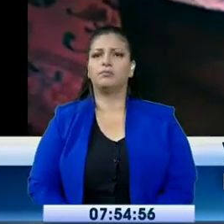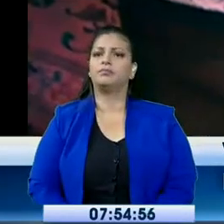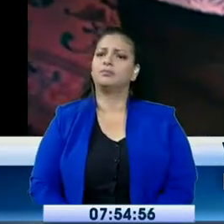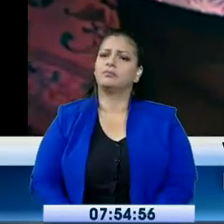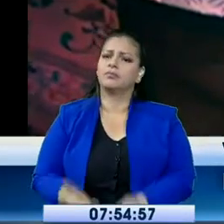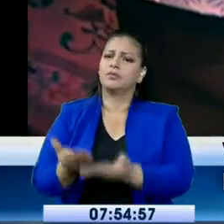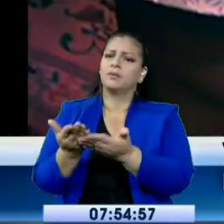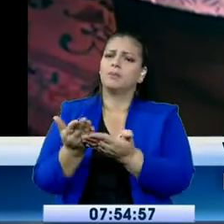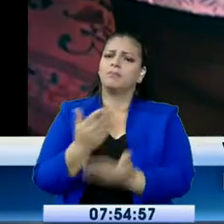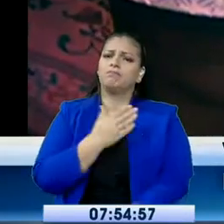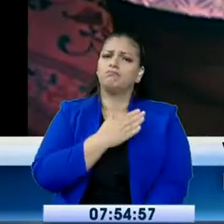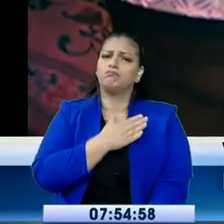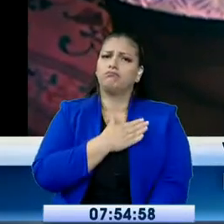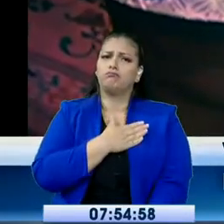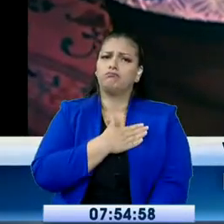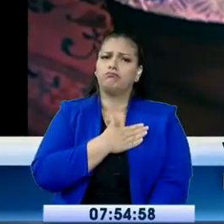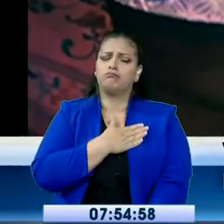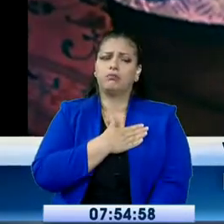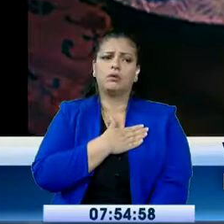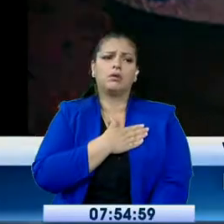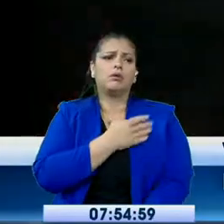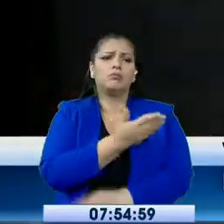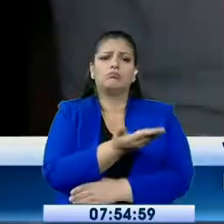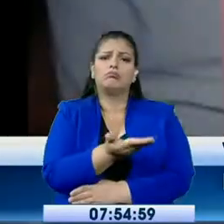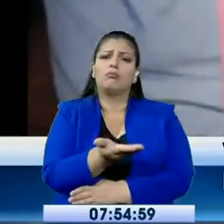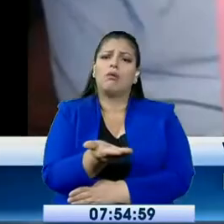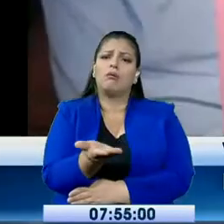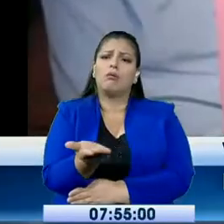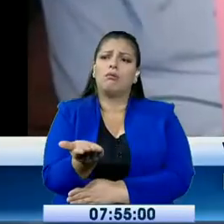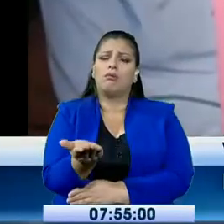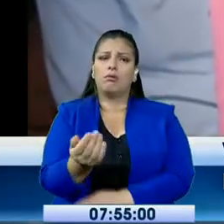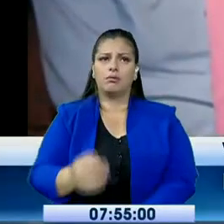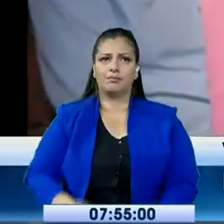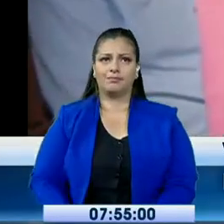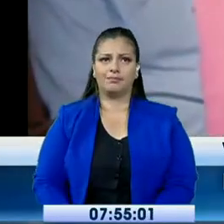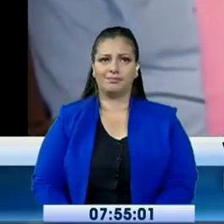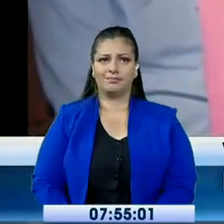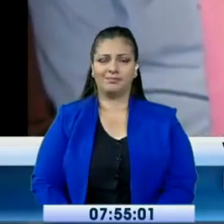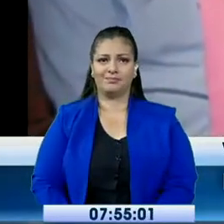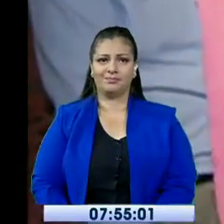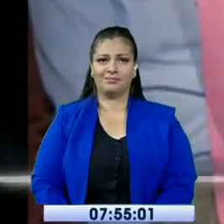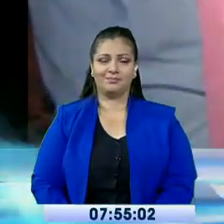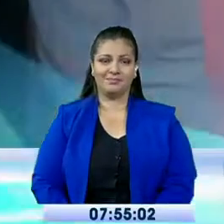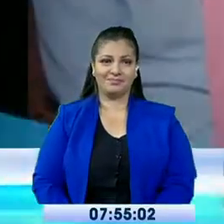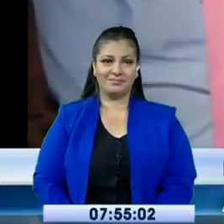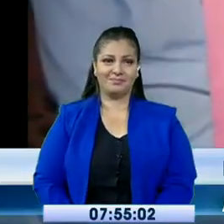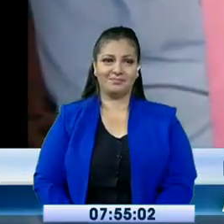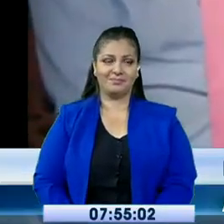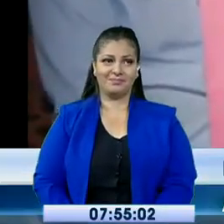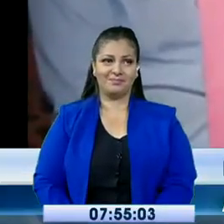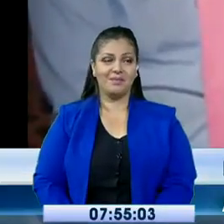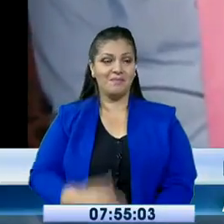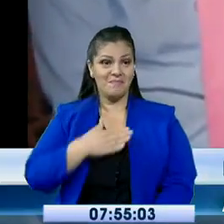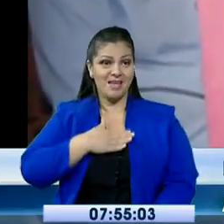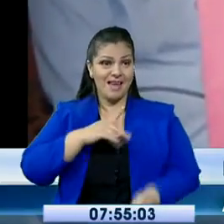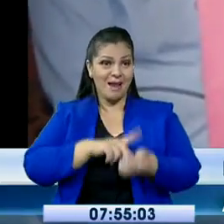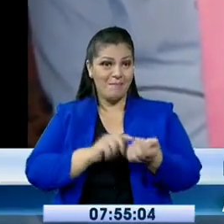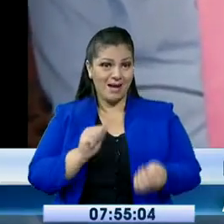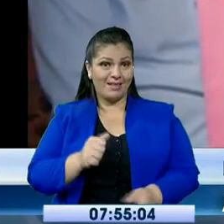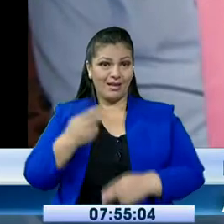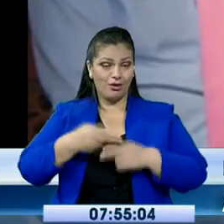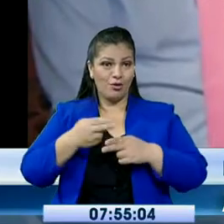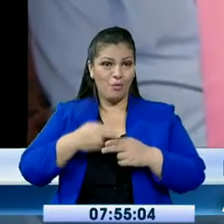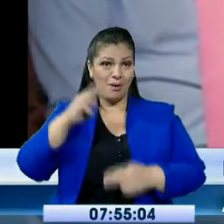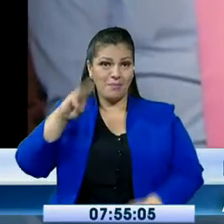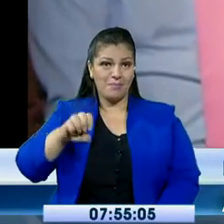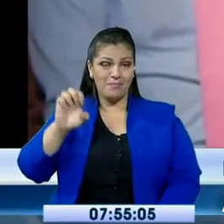Humberto se abraza a la caridad humana. Yo me siento orgulloso porque mi hermana